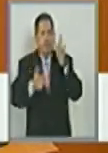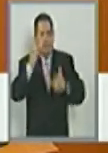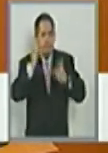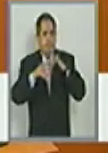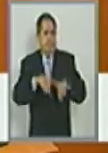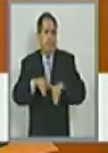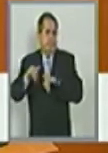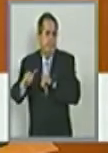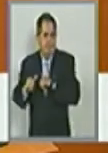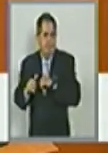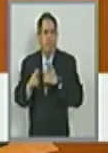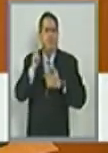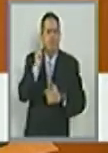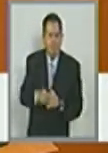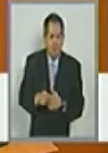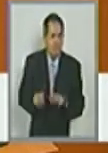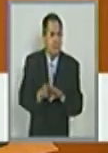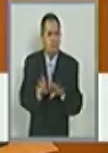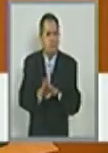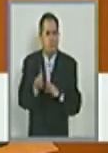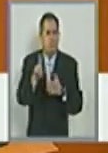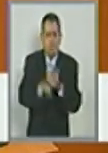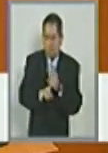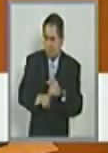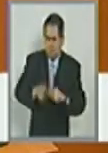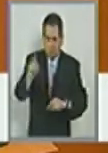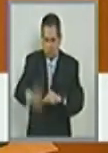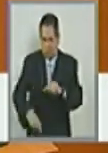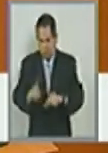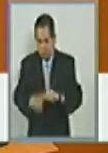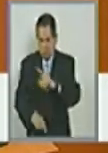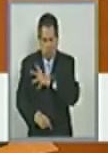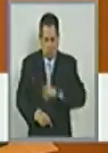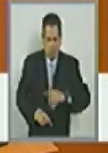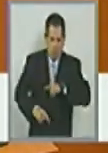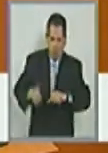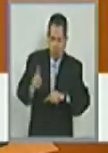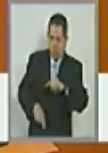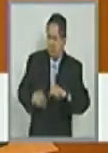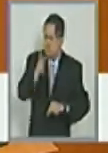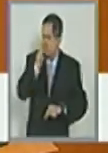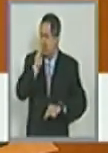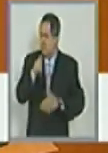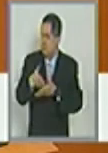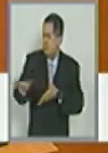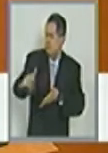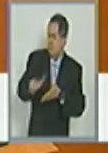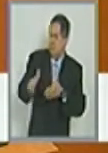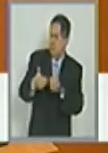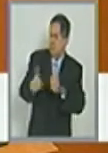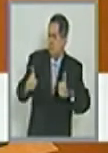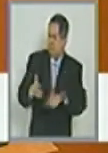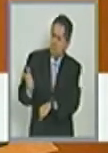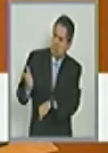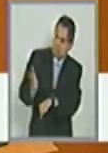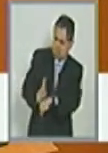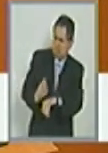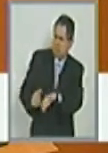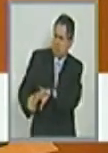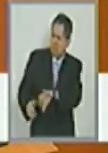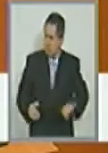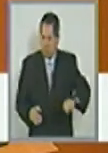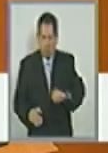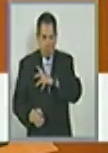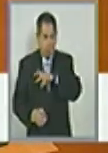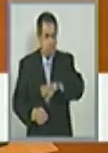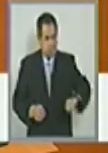frontera. En otras palabras, les arrebatan a los niños y niñas a sus padres como escarmiento por